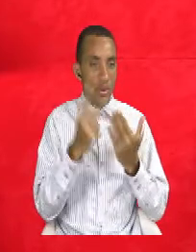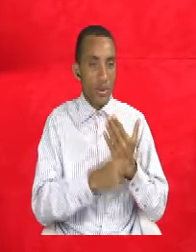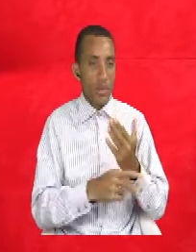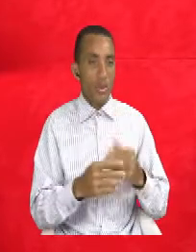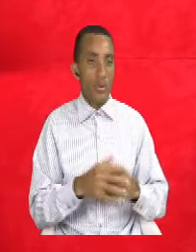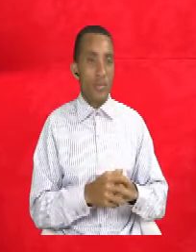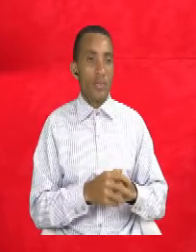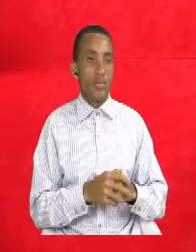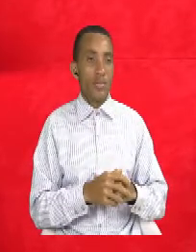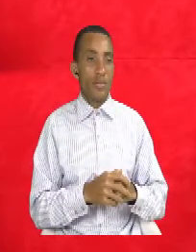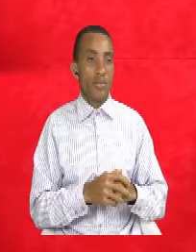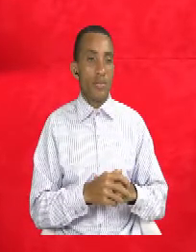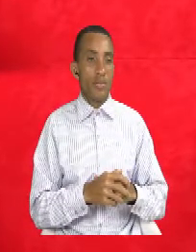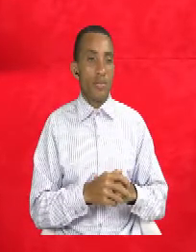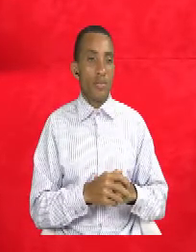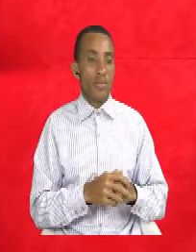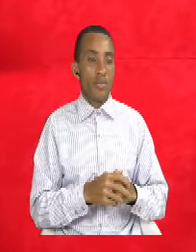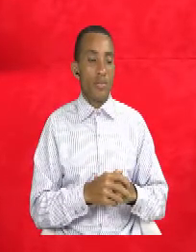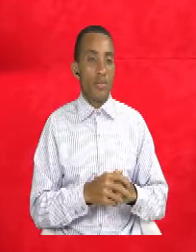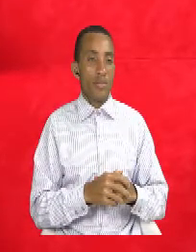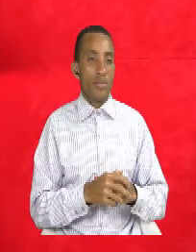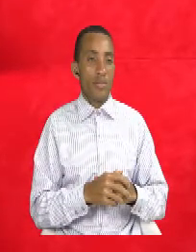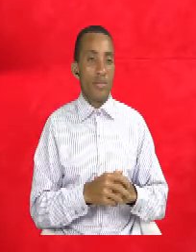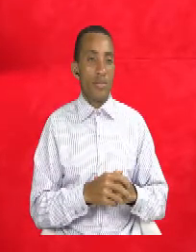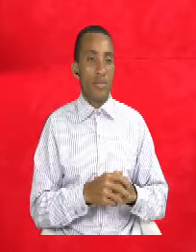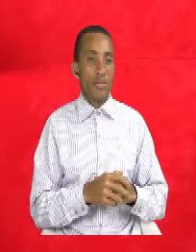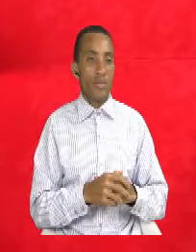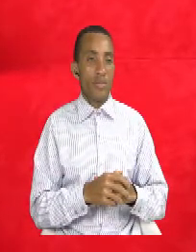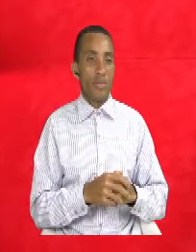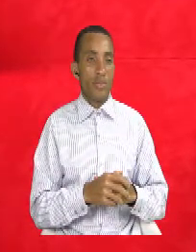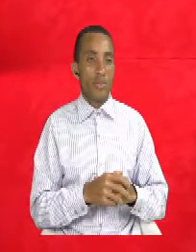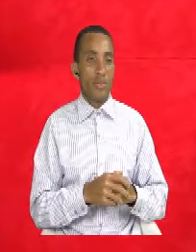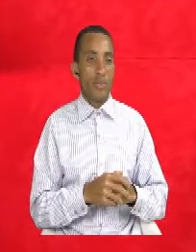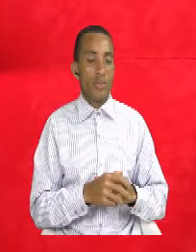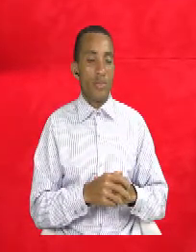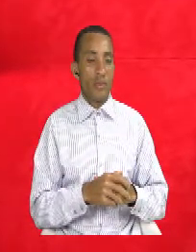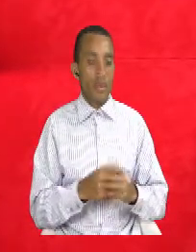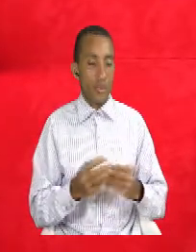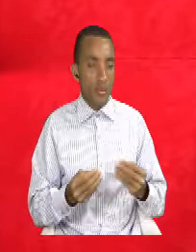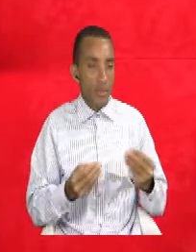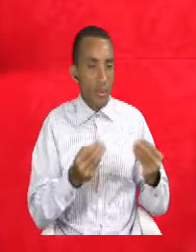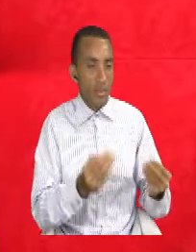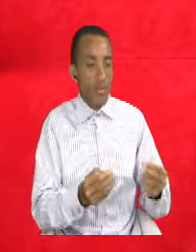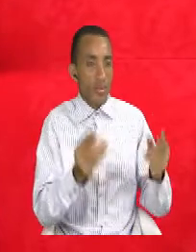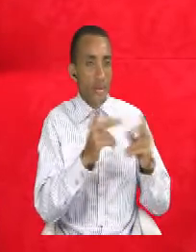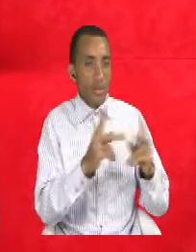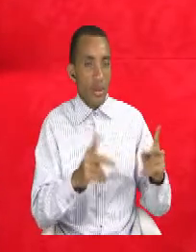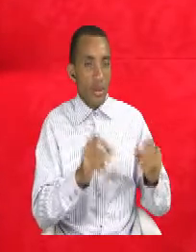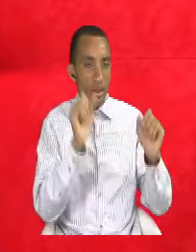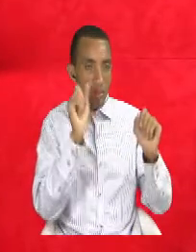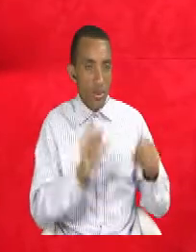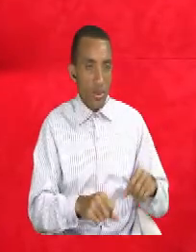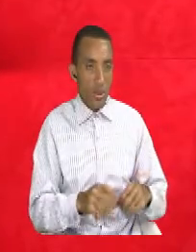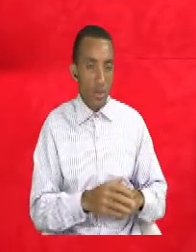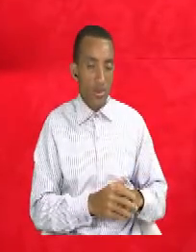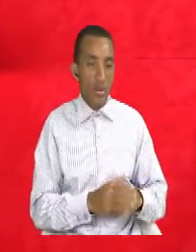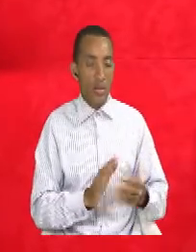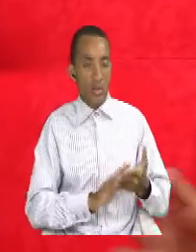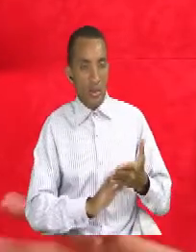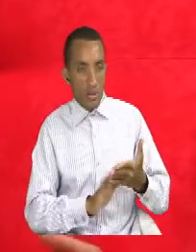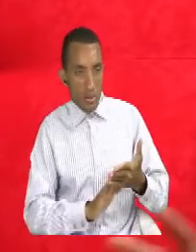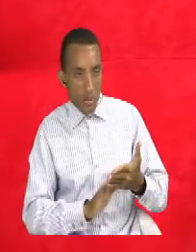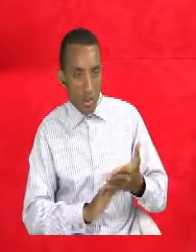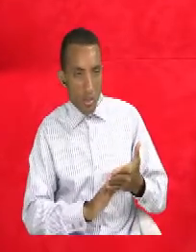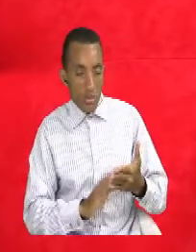que es darle una herramienta a una persona para que vea una solución a su vida.